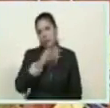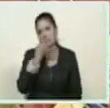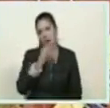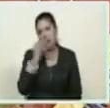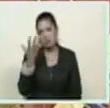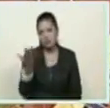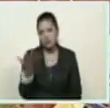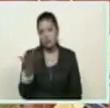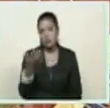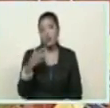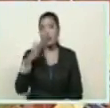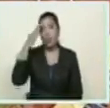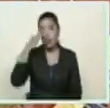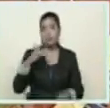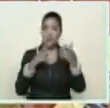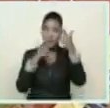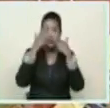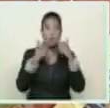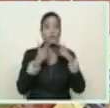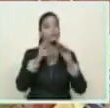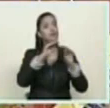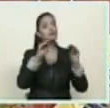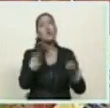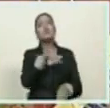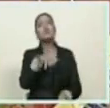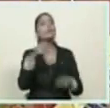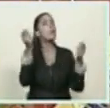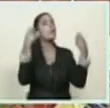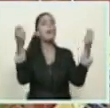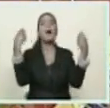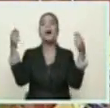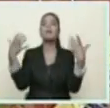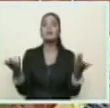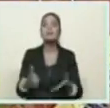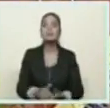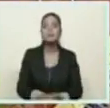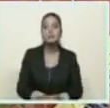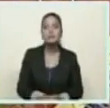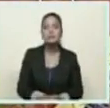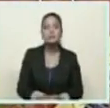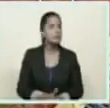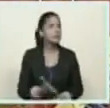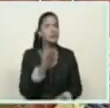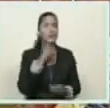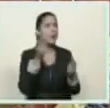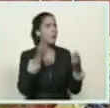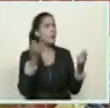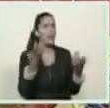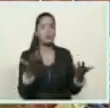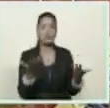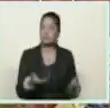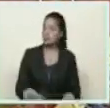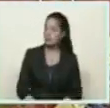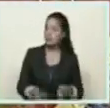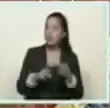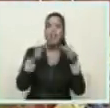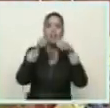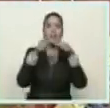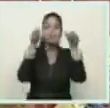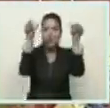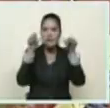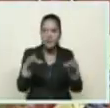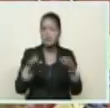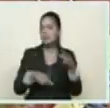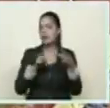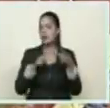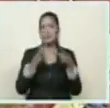el comandante chávez nos decía no hasta las propagandas comandante no hay propaganda donde están los afiches donde está